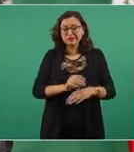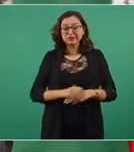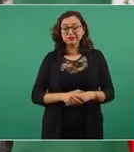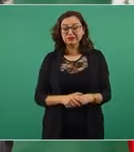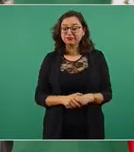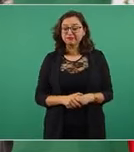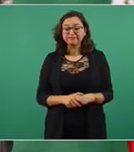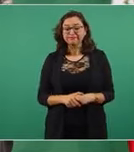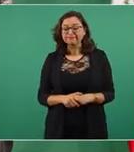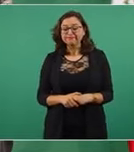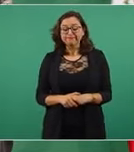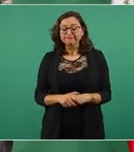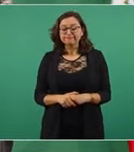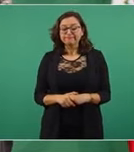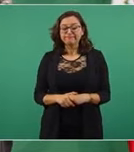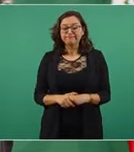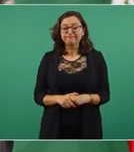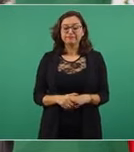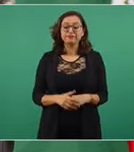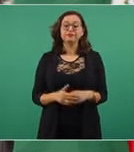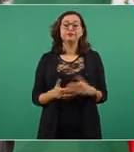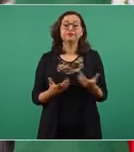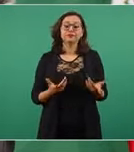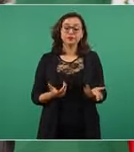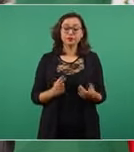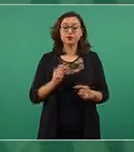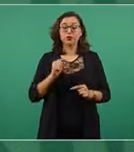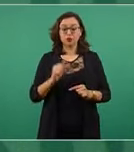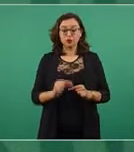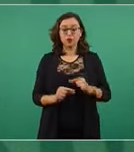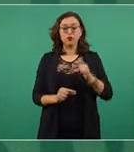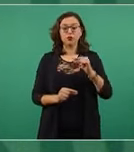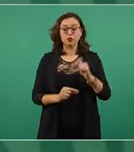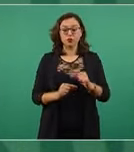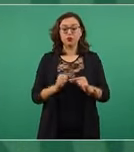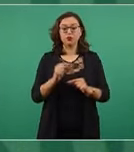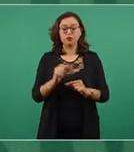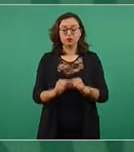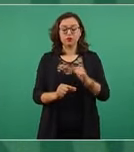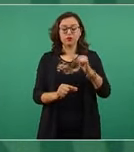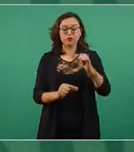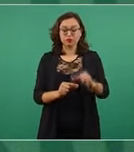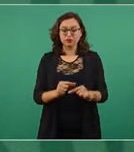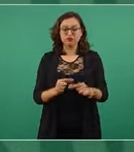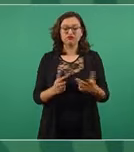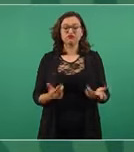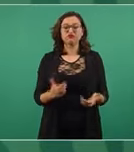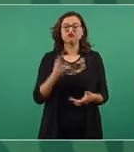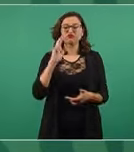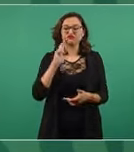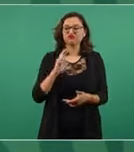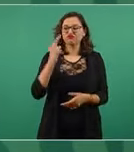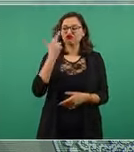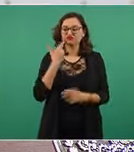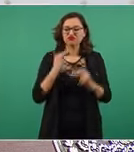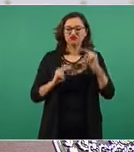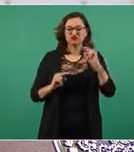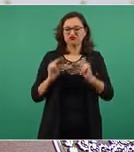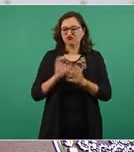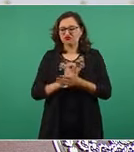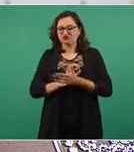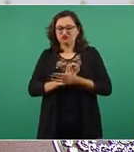ir poco a poco combatiendo el clasismo y el racismo.